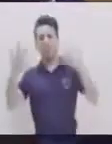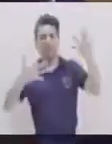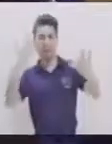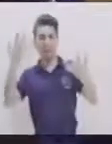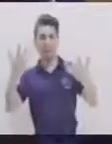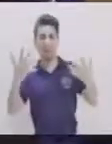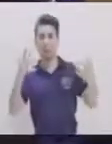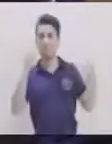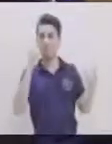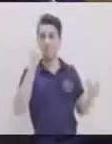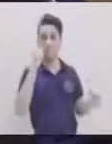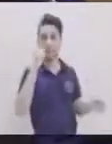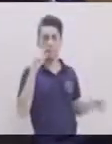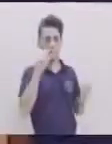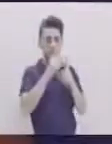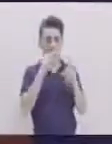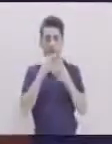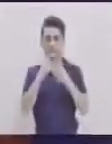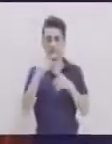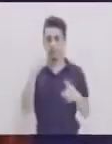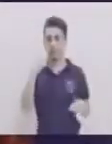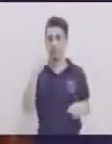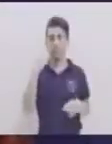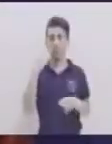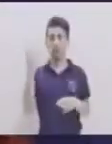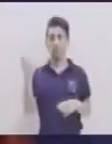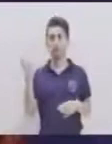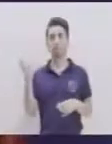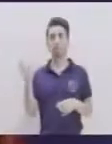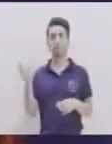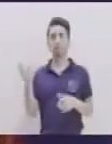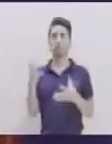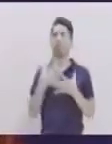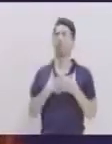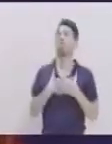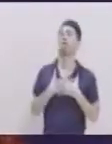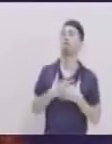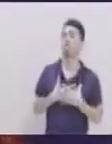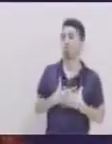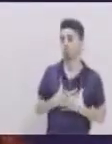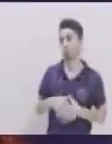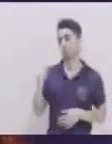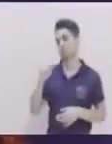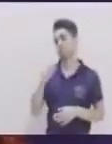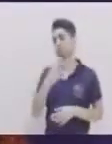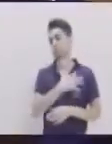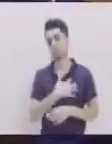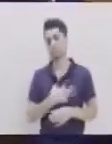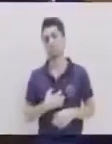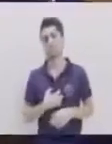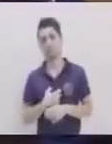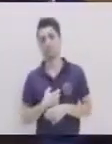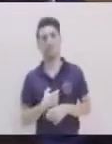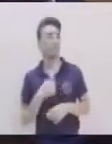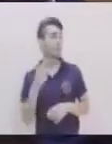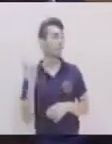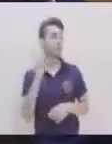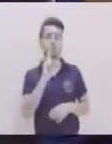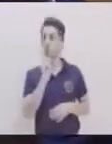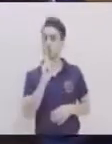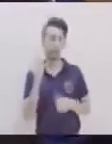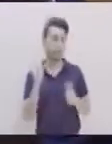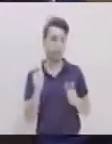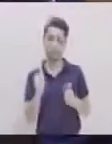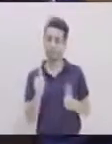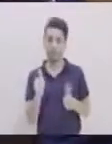son muy lindas a mamá o a papá? Yo te aseguro que ellos se ponen muy tristes cuando eso pasa. Y eso no